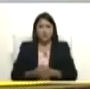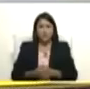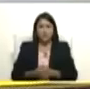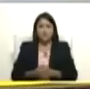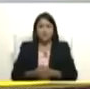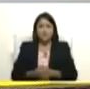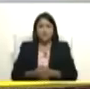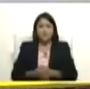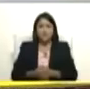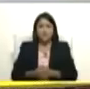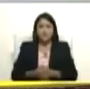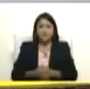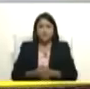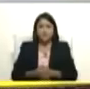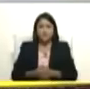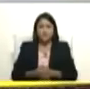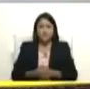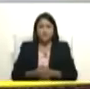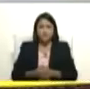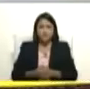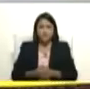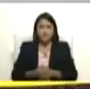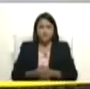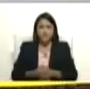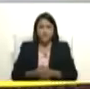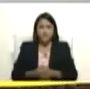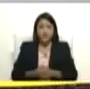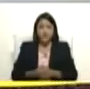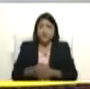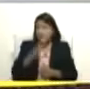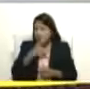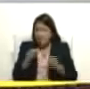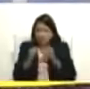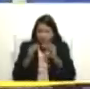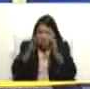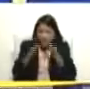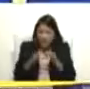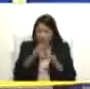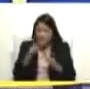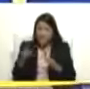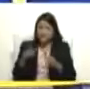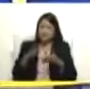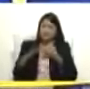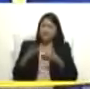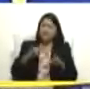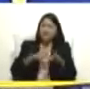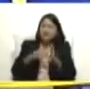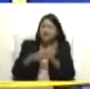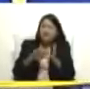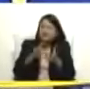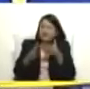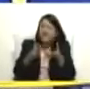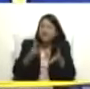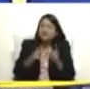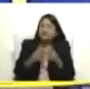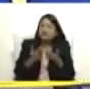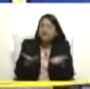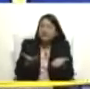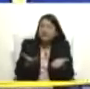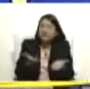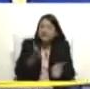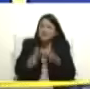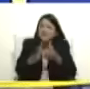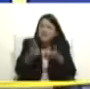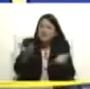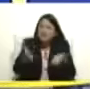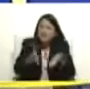Y si el referendo consultivo no es vinculante, ¿qué es? Y si la voz del pueblo y el voto del pueblo no es vinculante,